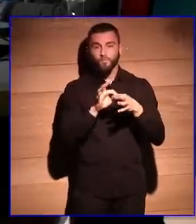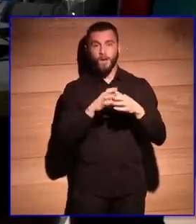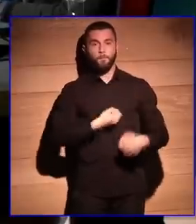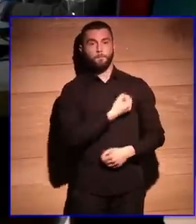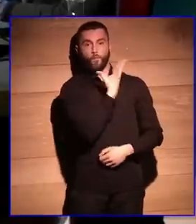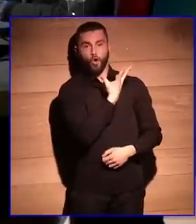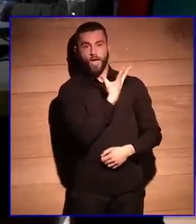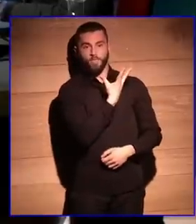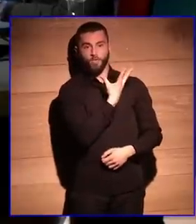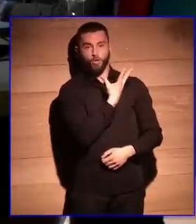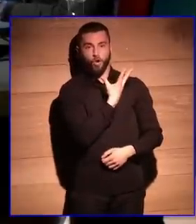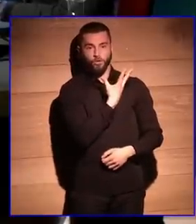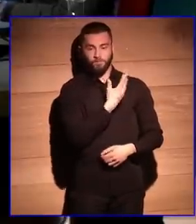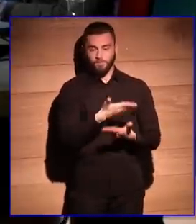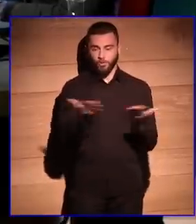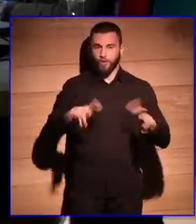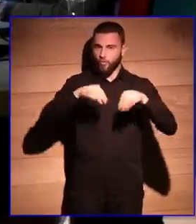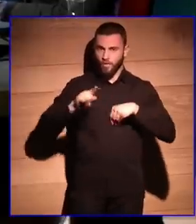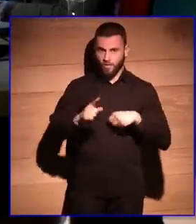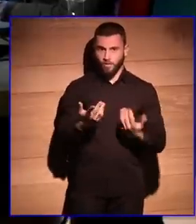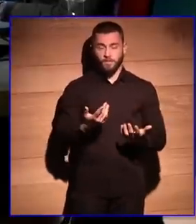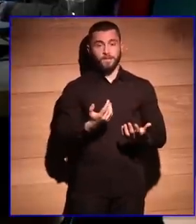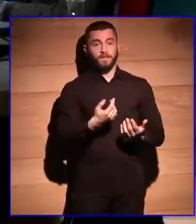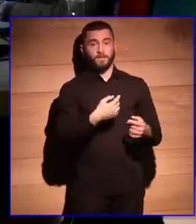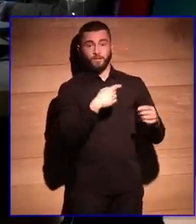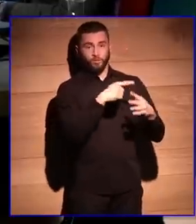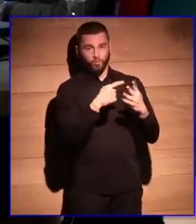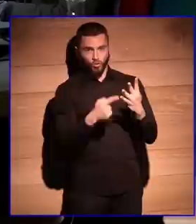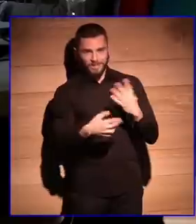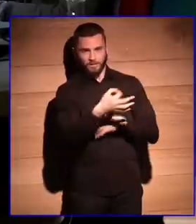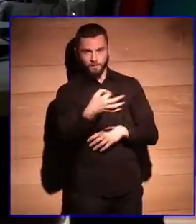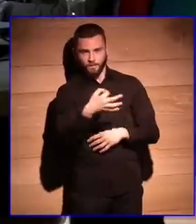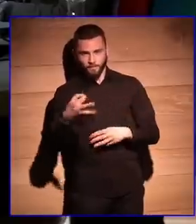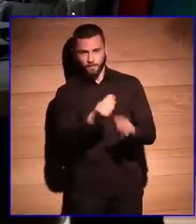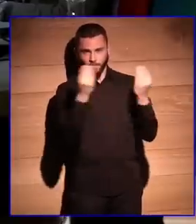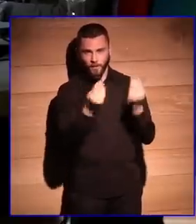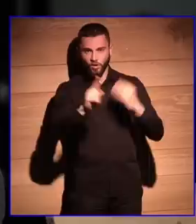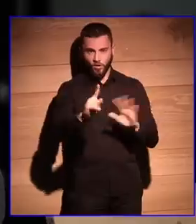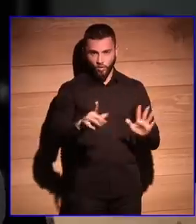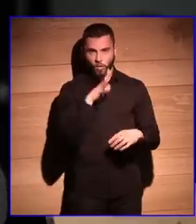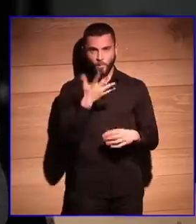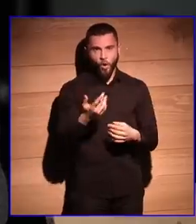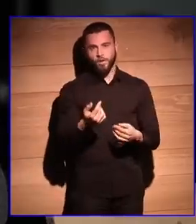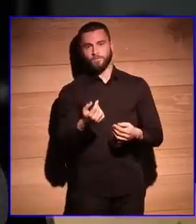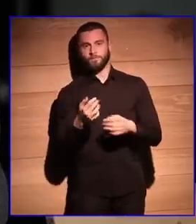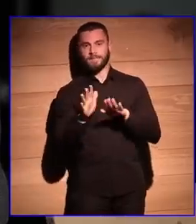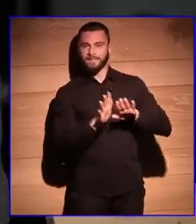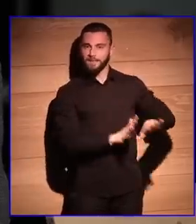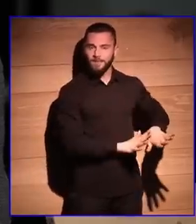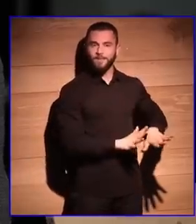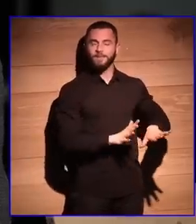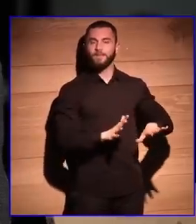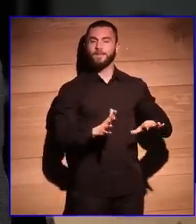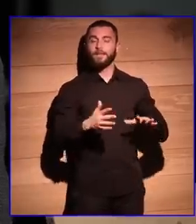progresivamente cínica de la sociedad. No simplemente porque las cosas se refinen, sino porque se desdibujan. En gran medida